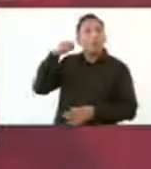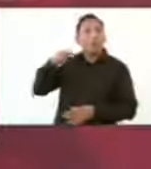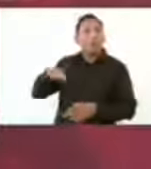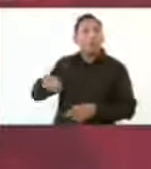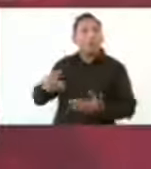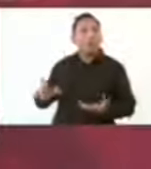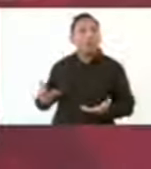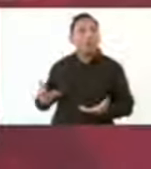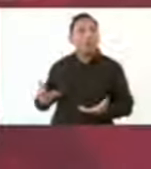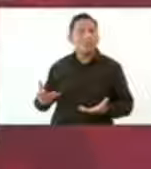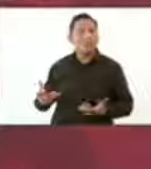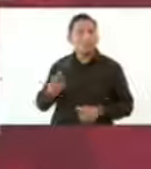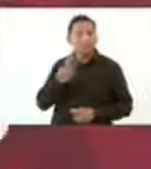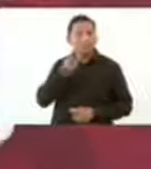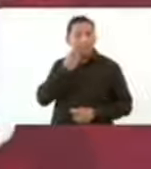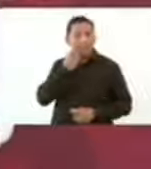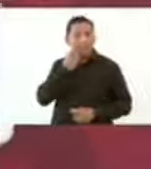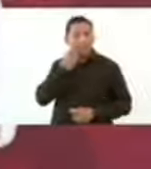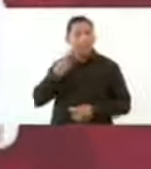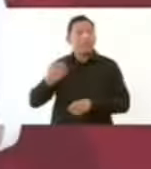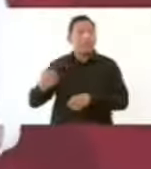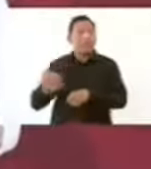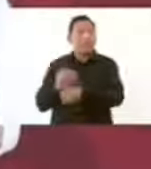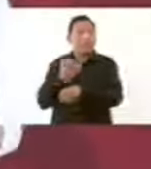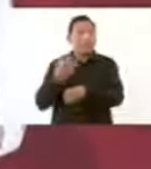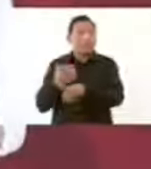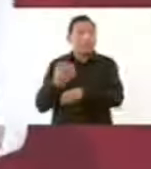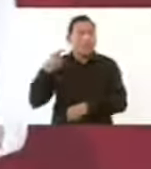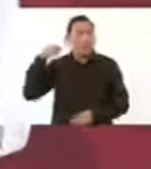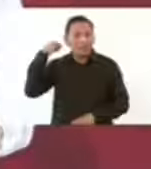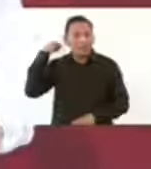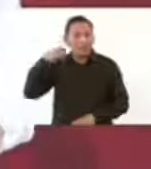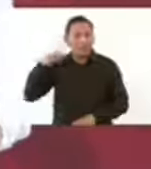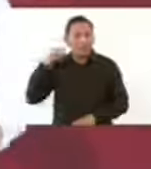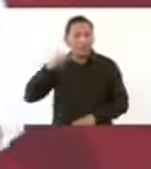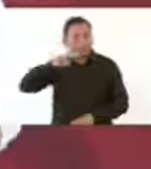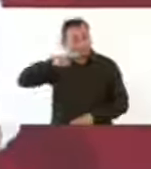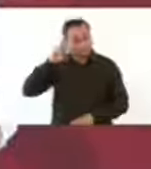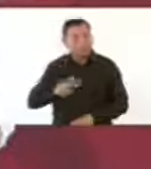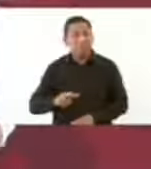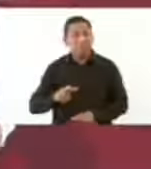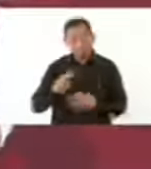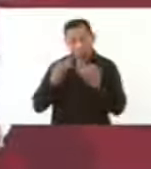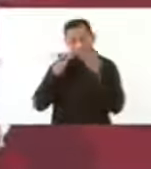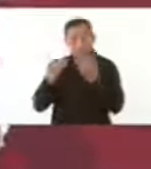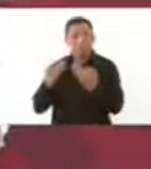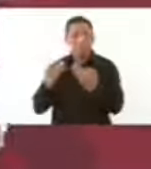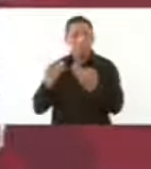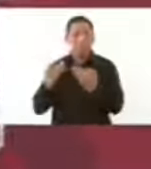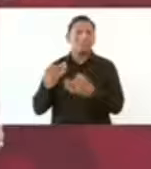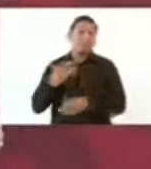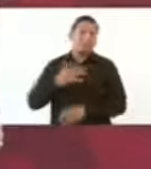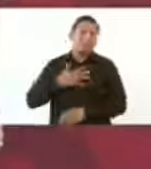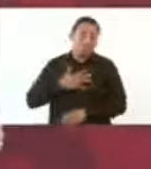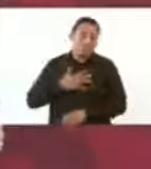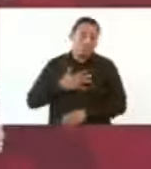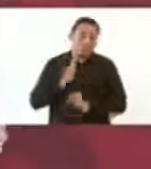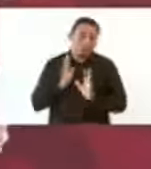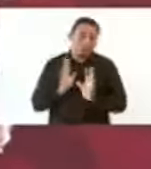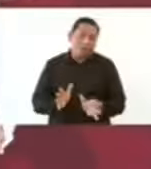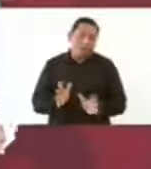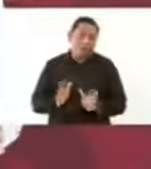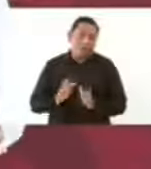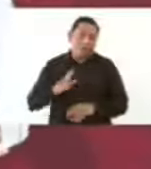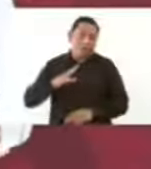Fíjense, nuestro estado, a nuestros paisanos, aunque yo, pues, ya